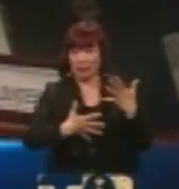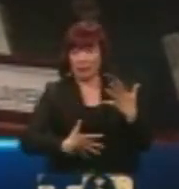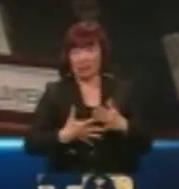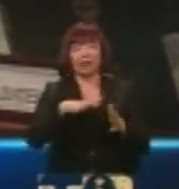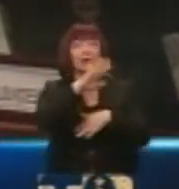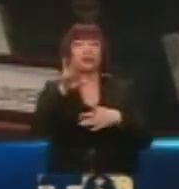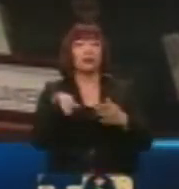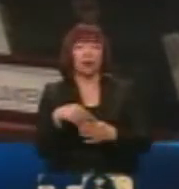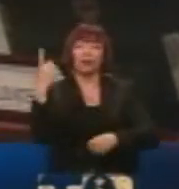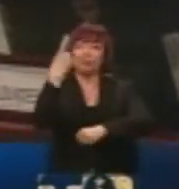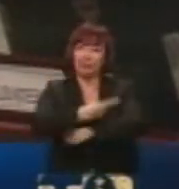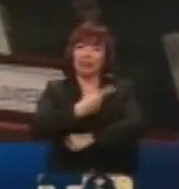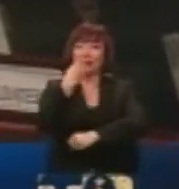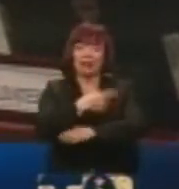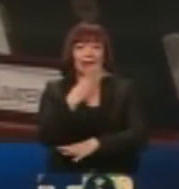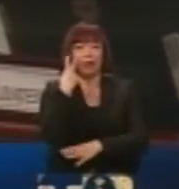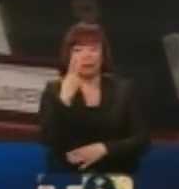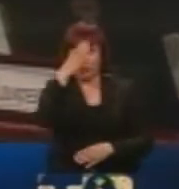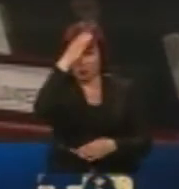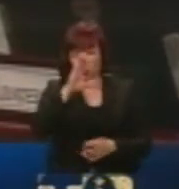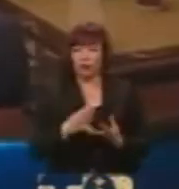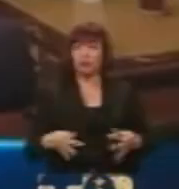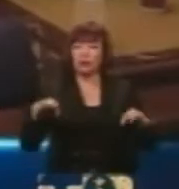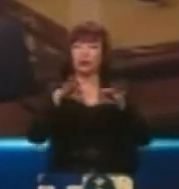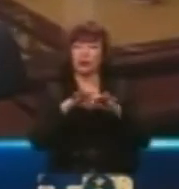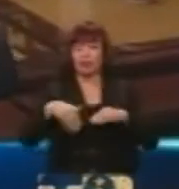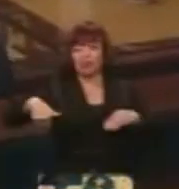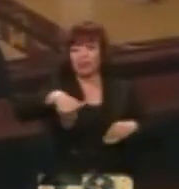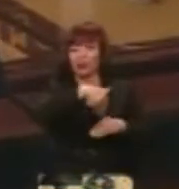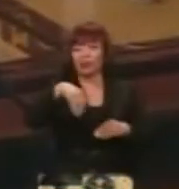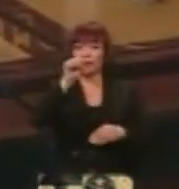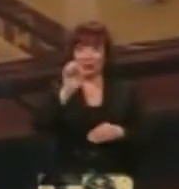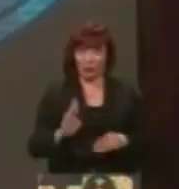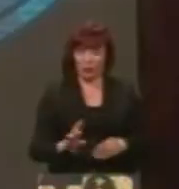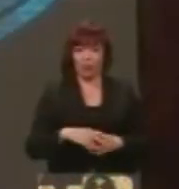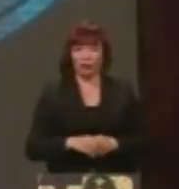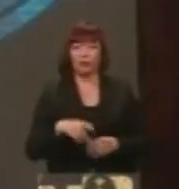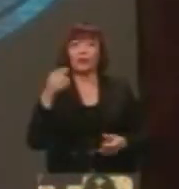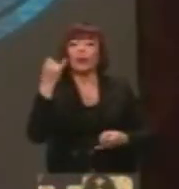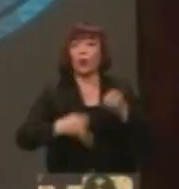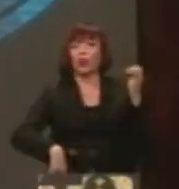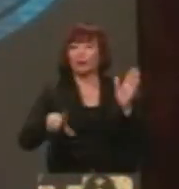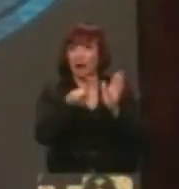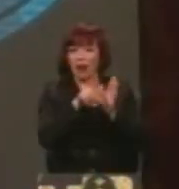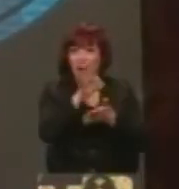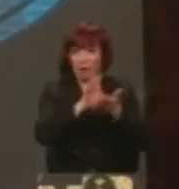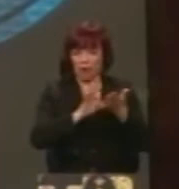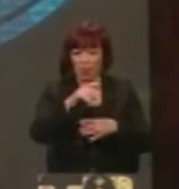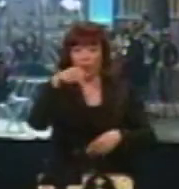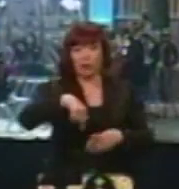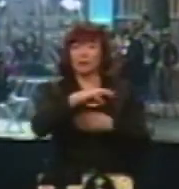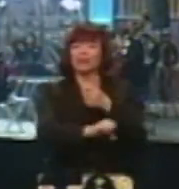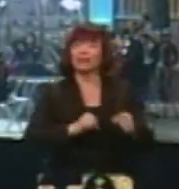cultura como el referente de la frontera sur. Esta fue una de las últimas leyes que aprobó la Asamblea Nacional en este